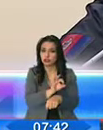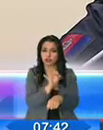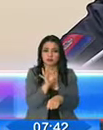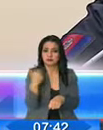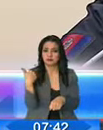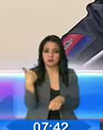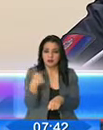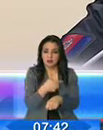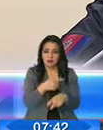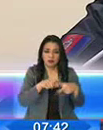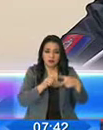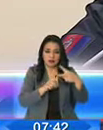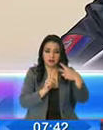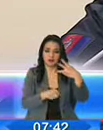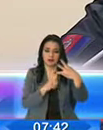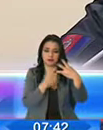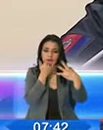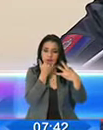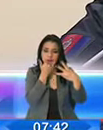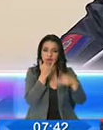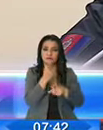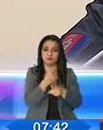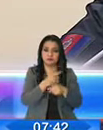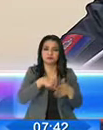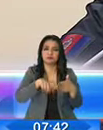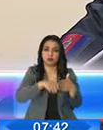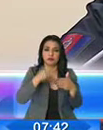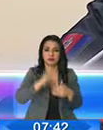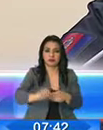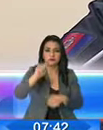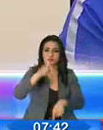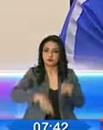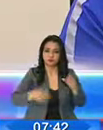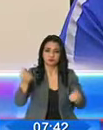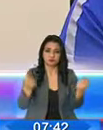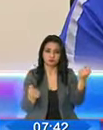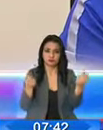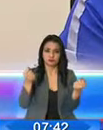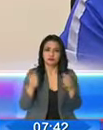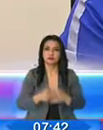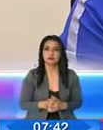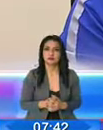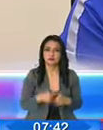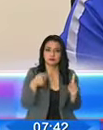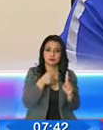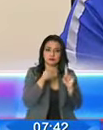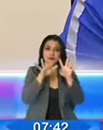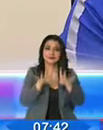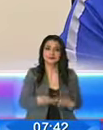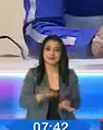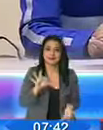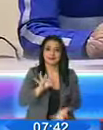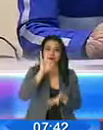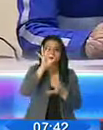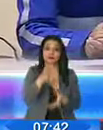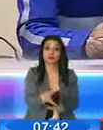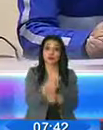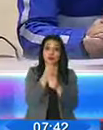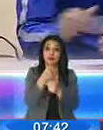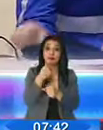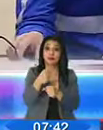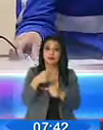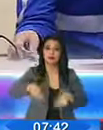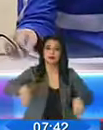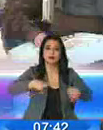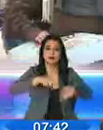a la que tiene que tener el conductor para manejar el transporte interprovincial. Juan Zapata, secretario de Seguridad, informó que en los balnearios